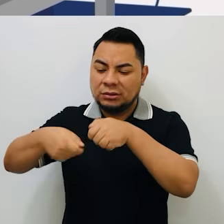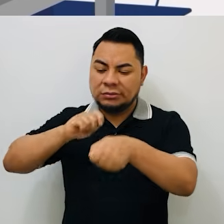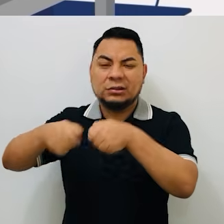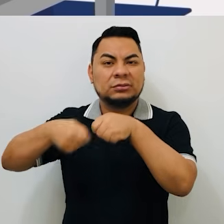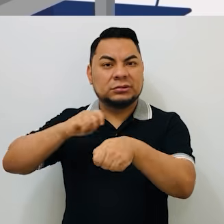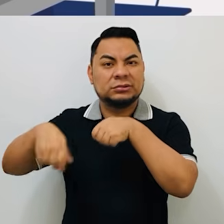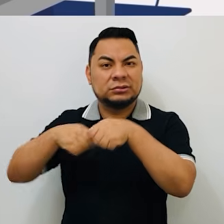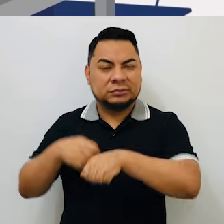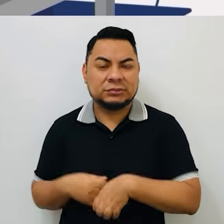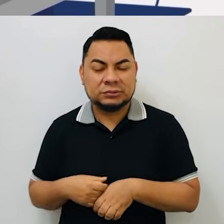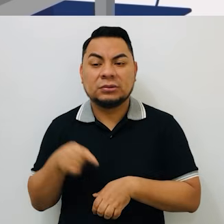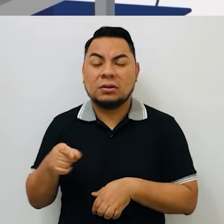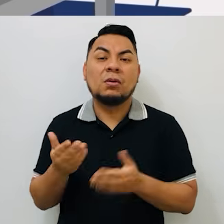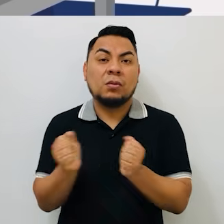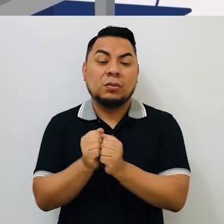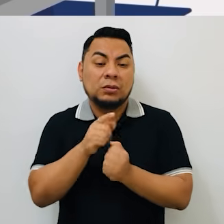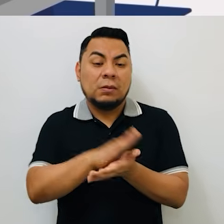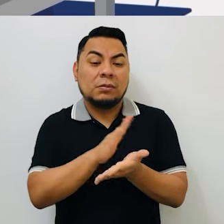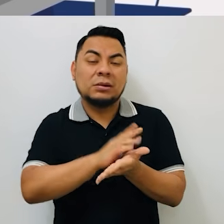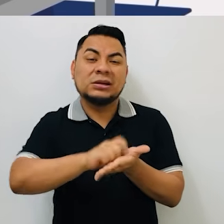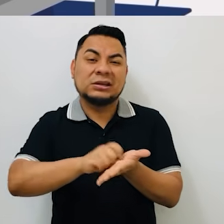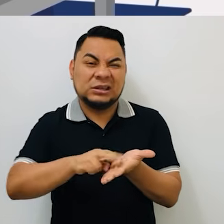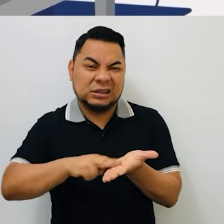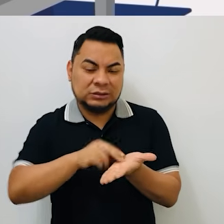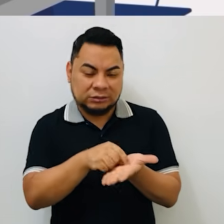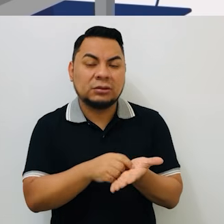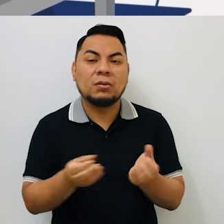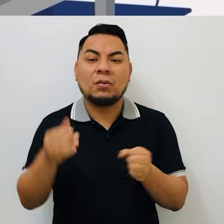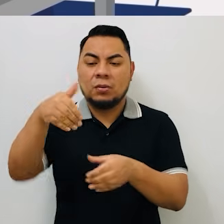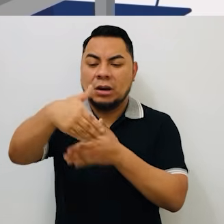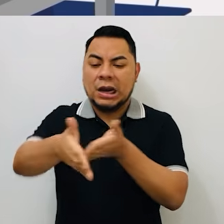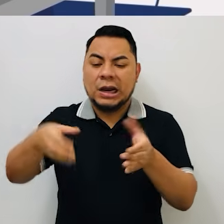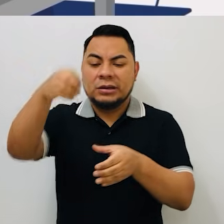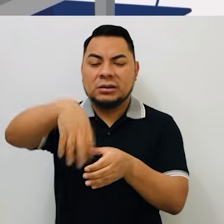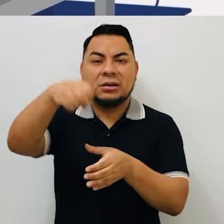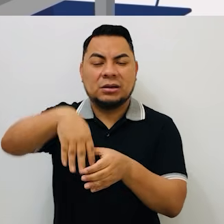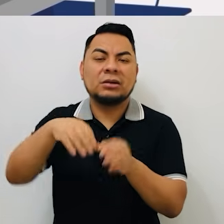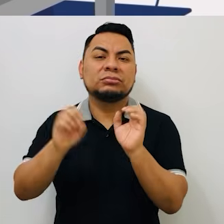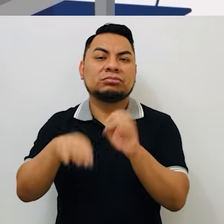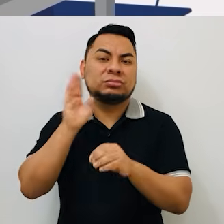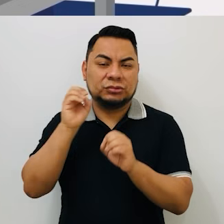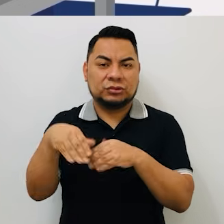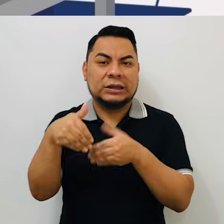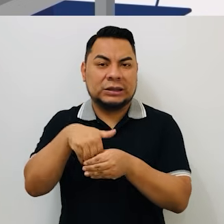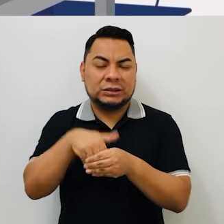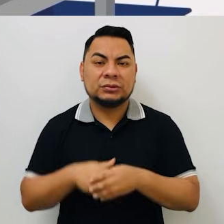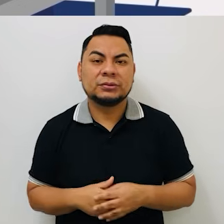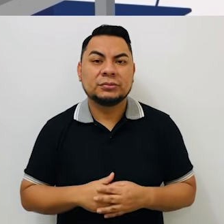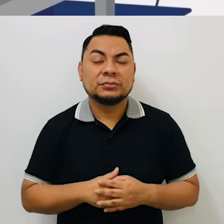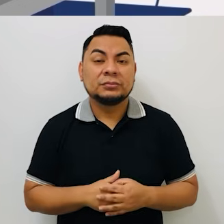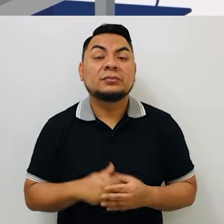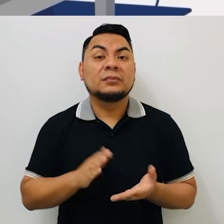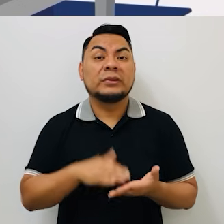además de las sobrantes, y, junto con las hojas borrador regional, las guarda en la caja de restos